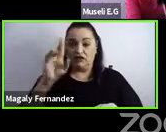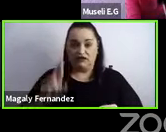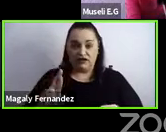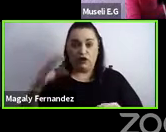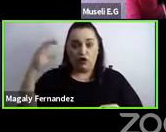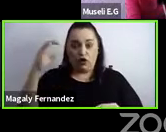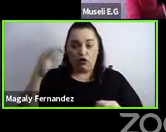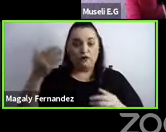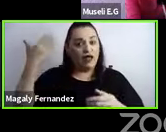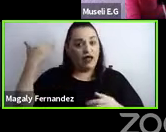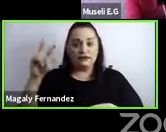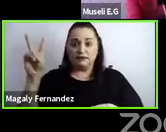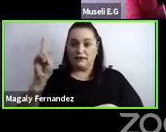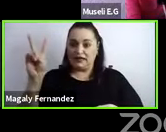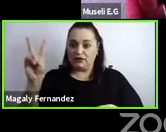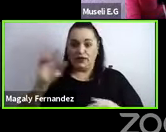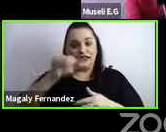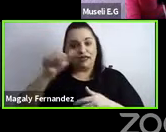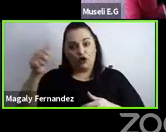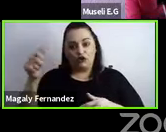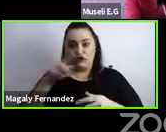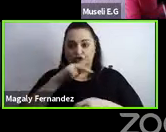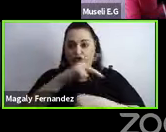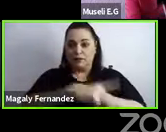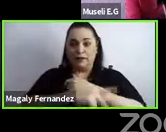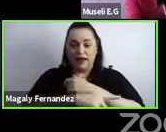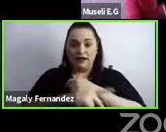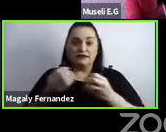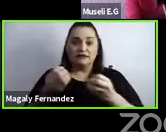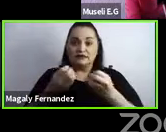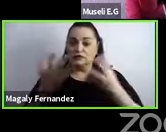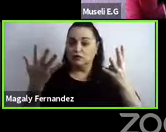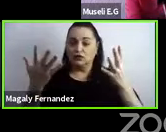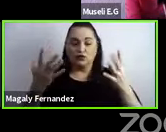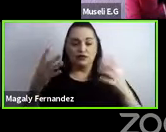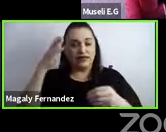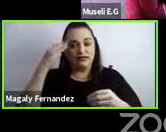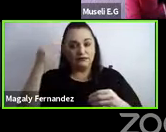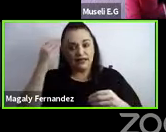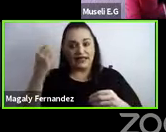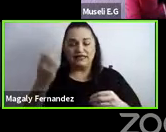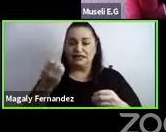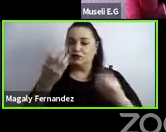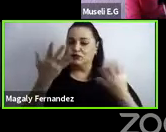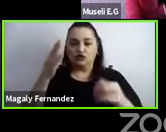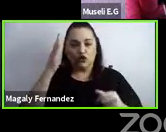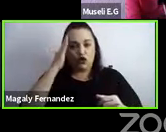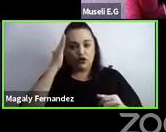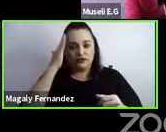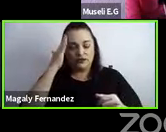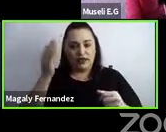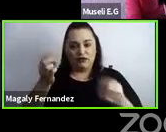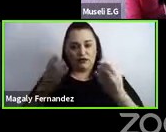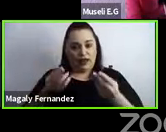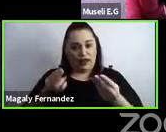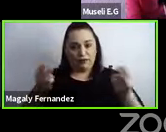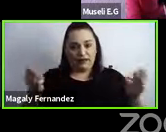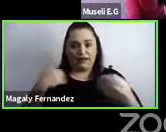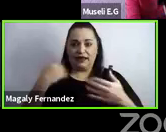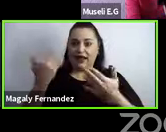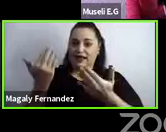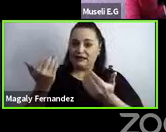en Venezuela y en otros países. Hay mucha experiencia y mucho conocimiento que espero